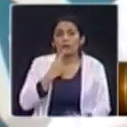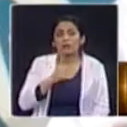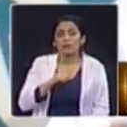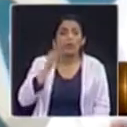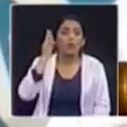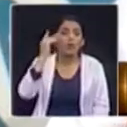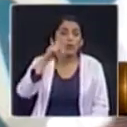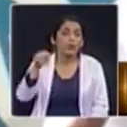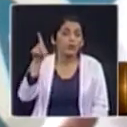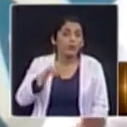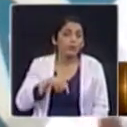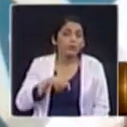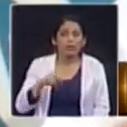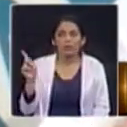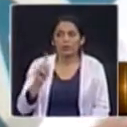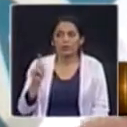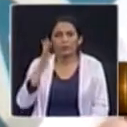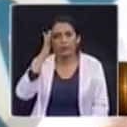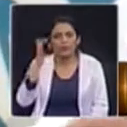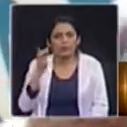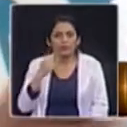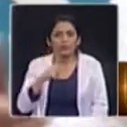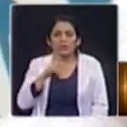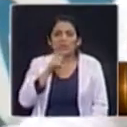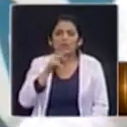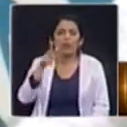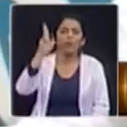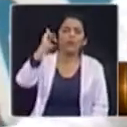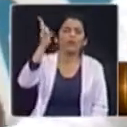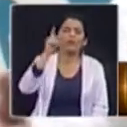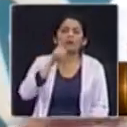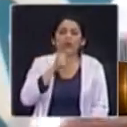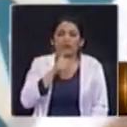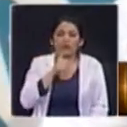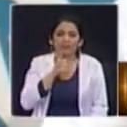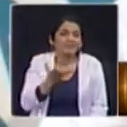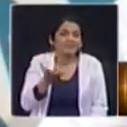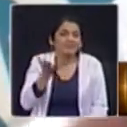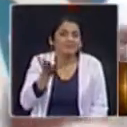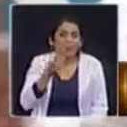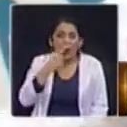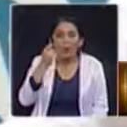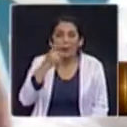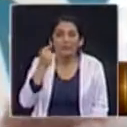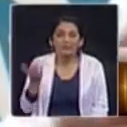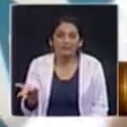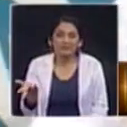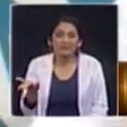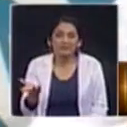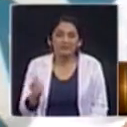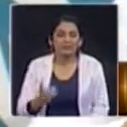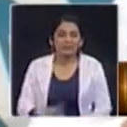es que las estadísticas demuestran que los que disparan son los hombres. Y muchas mujeres van y vienen de